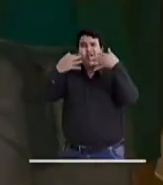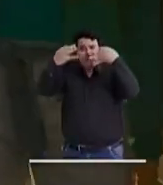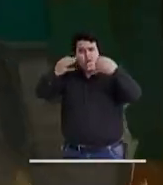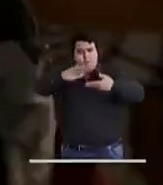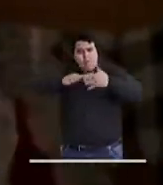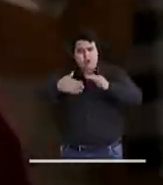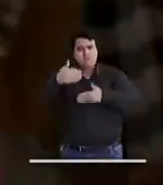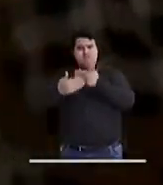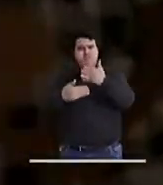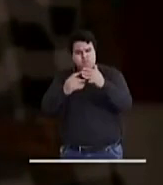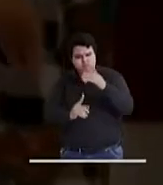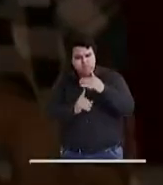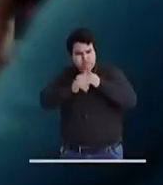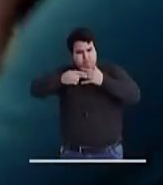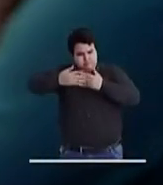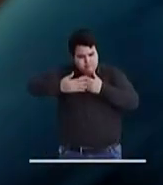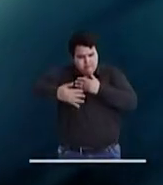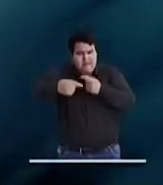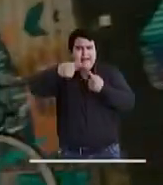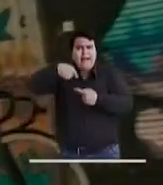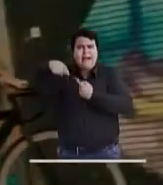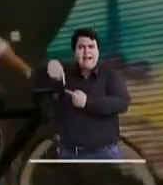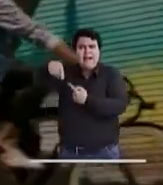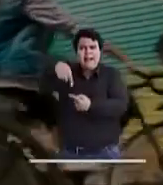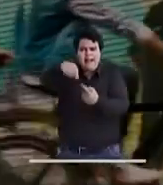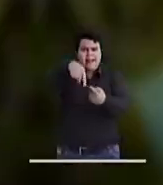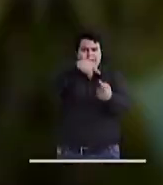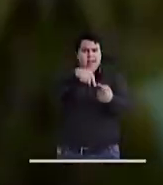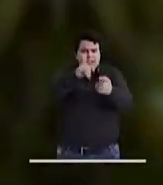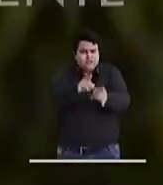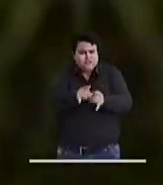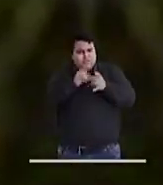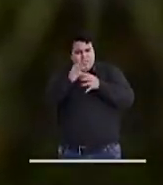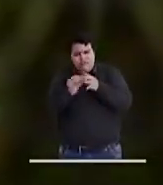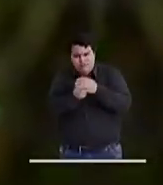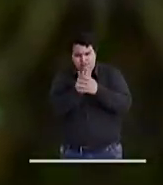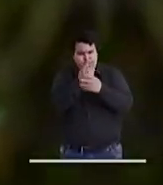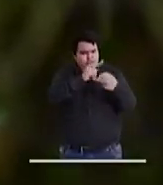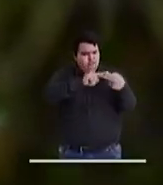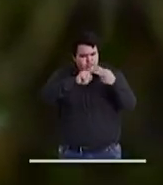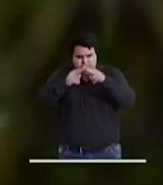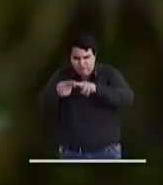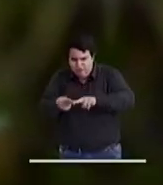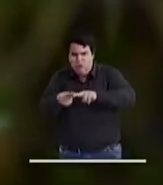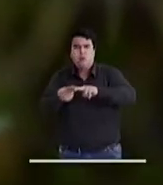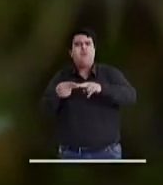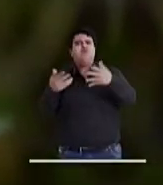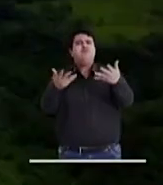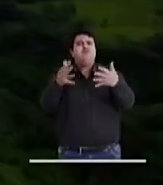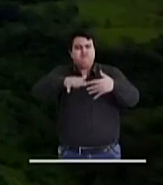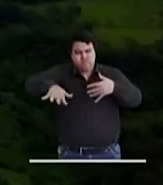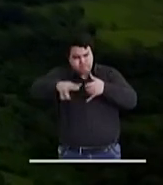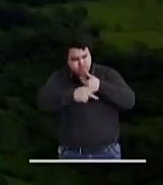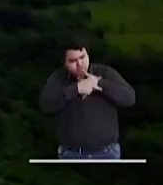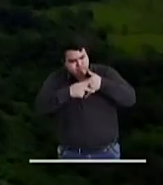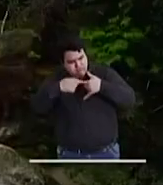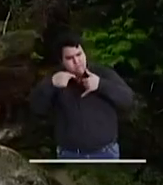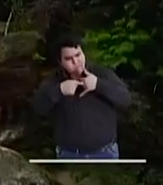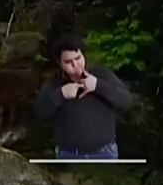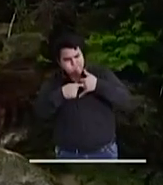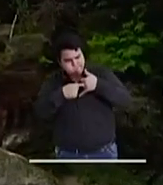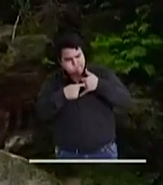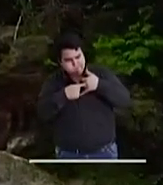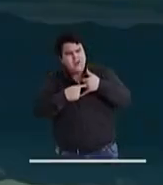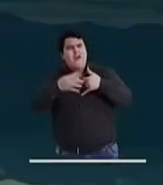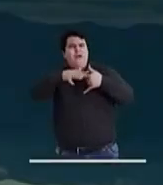los territorios de paz. Vemos pues también, vamos a tener una exhibición de estos productos que ya tienen el sello, particularmente